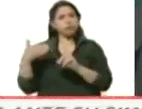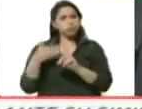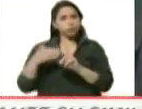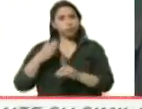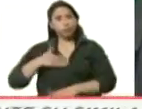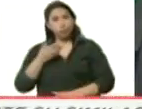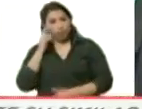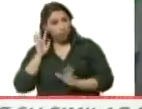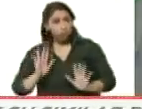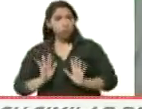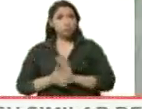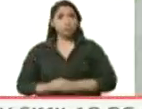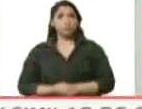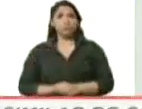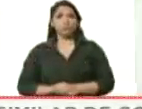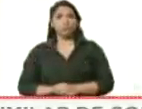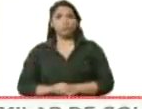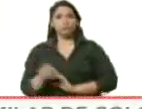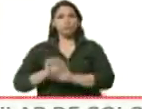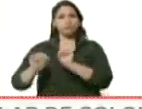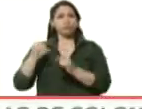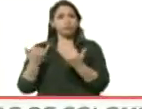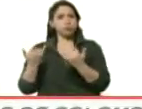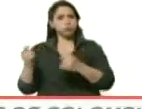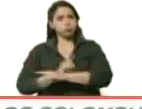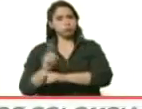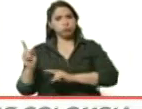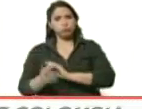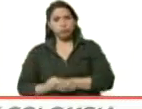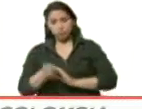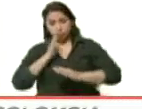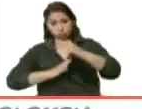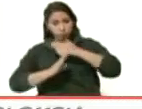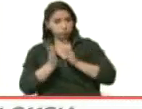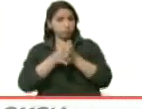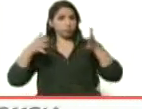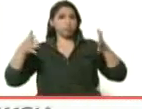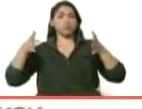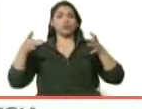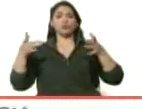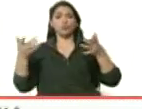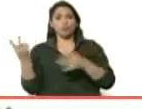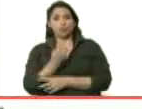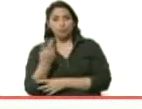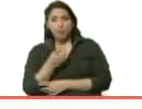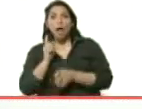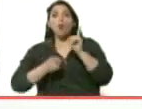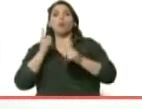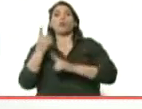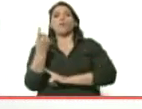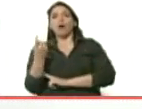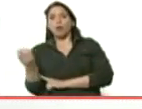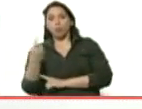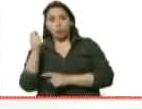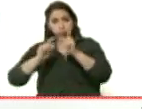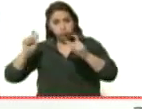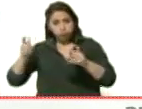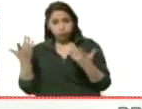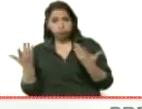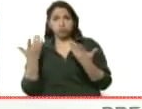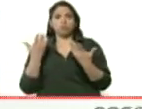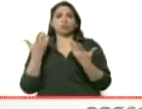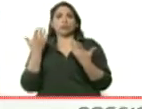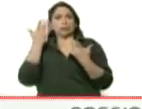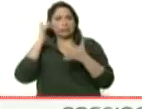ser repelida inmediatamente. Nobleza y grandeza. Le faltó a algunos. Por eso